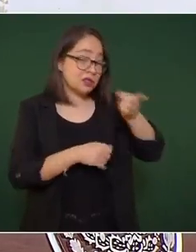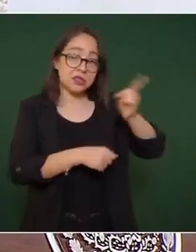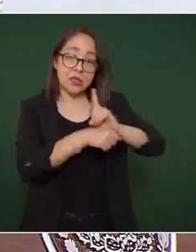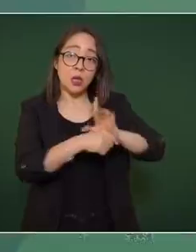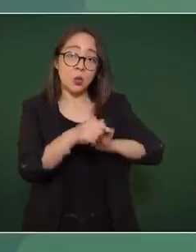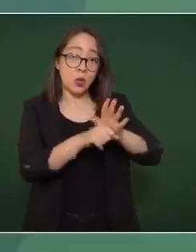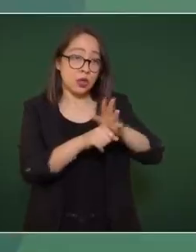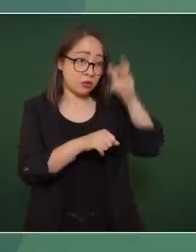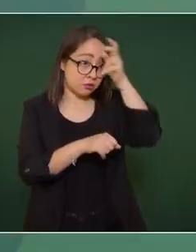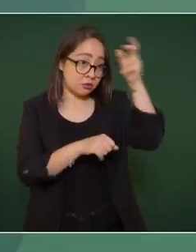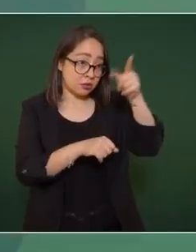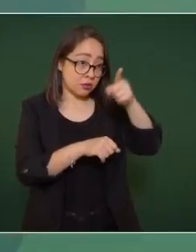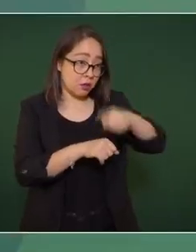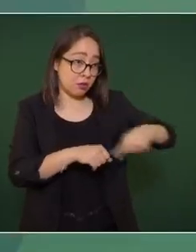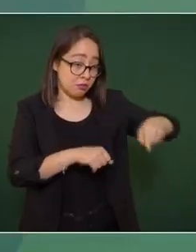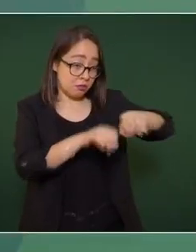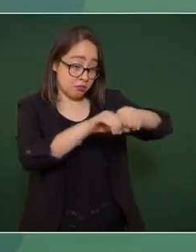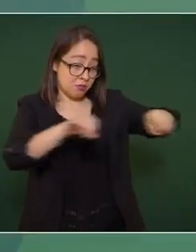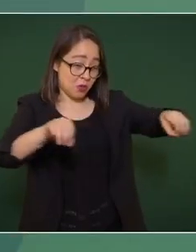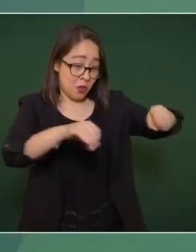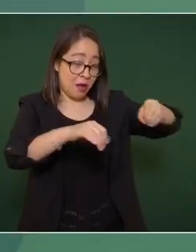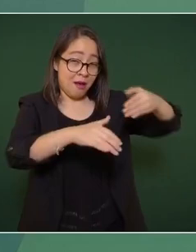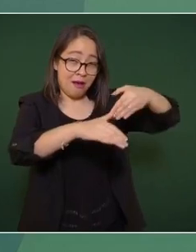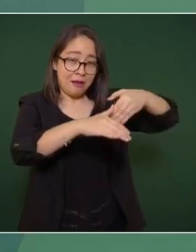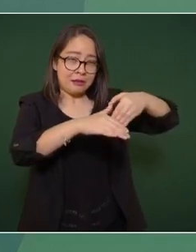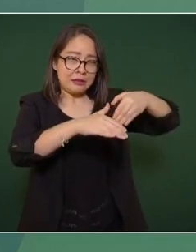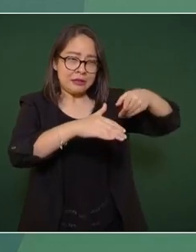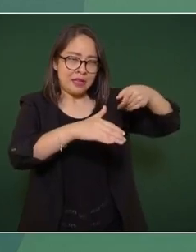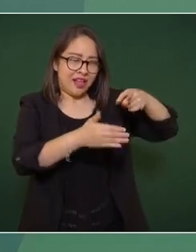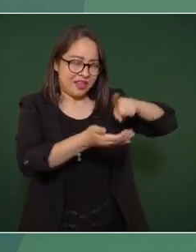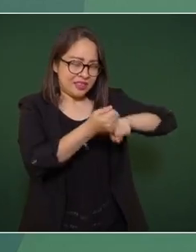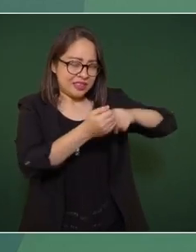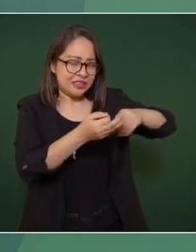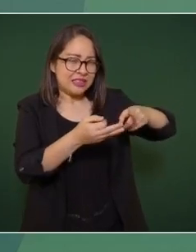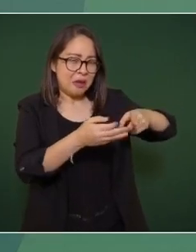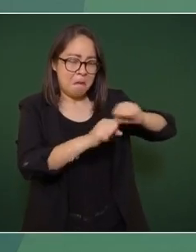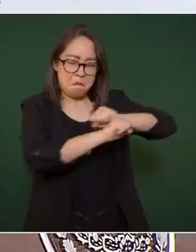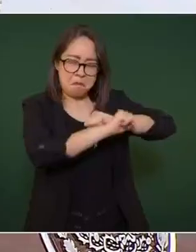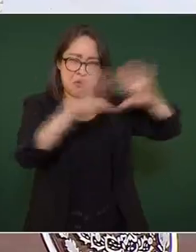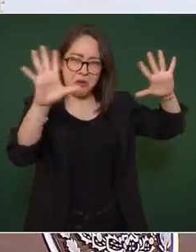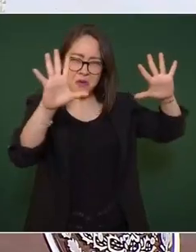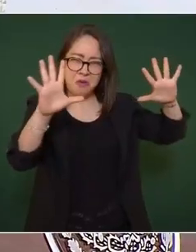en Tlahualilpan, en Hidalgo. Esa me dolió mucho.